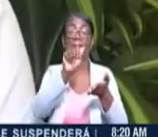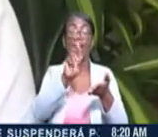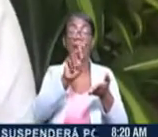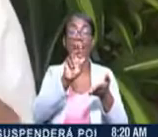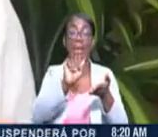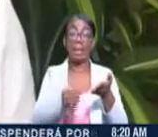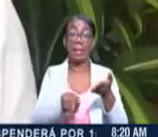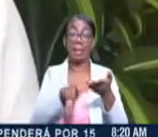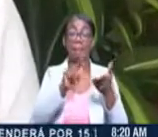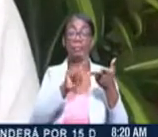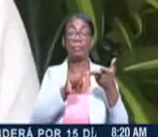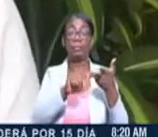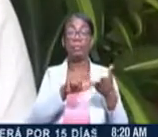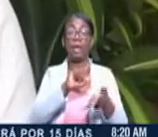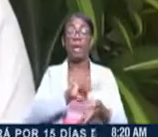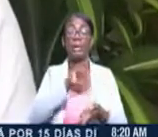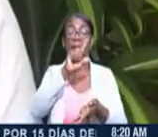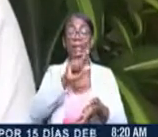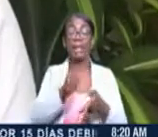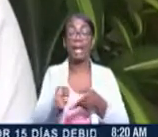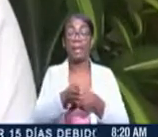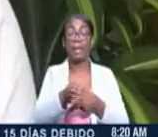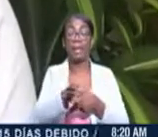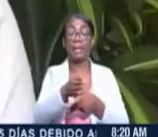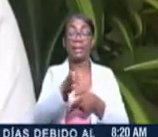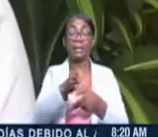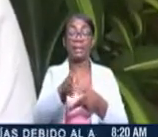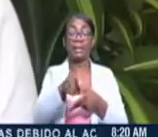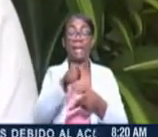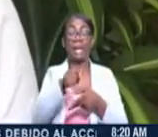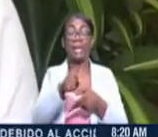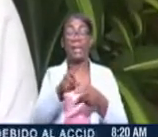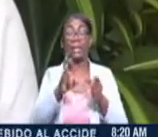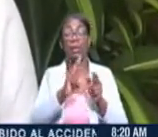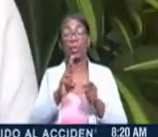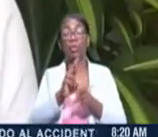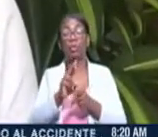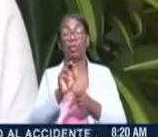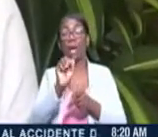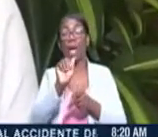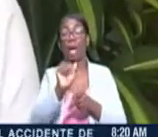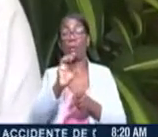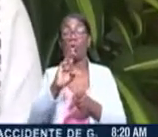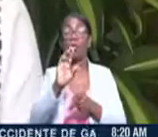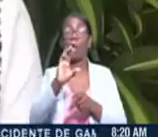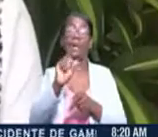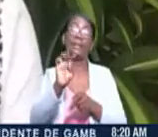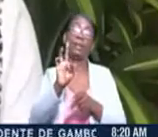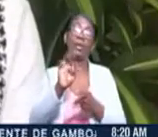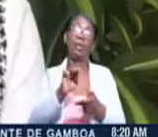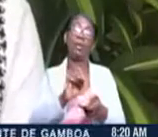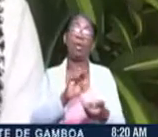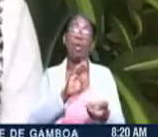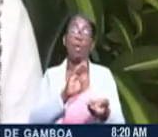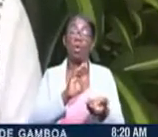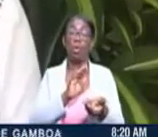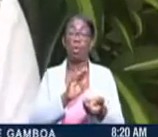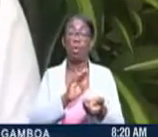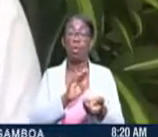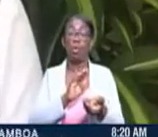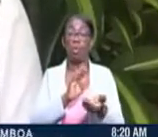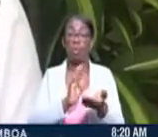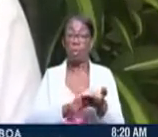Panamá, la licencia de pesca por parte de la Autoridad de los Recursos Acuáticos, cotización formal de los equipos que